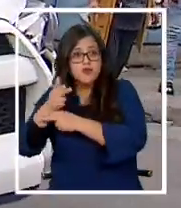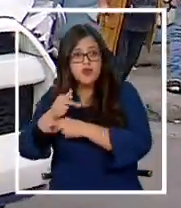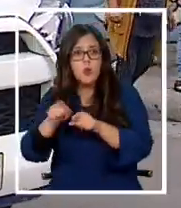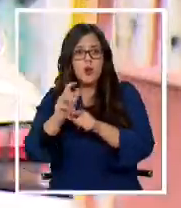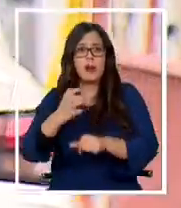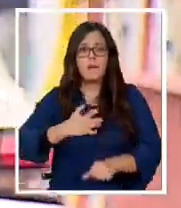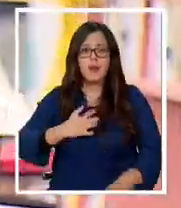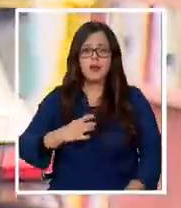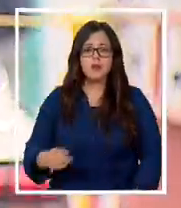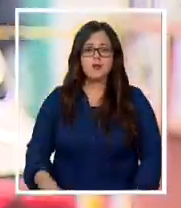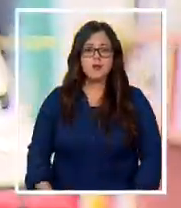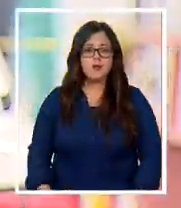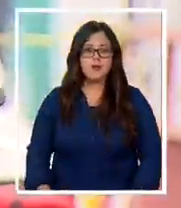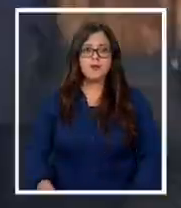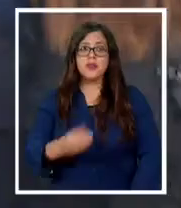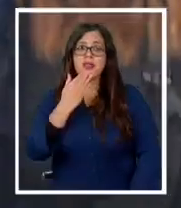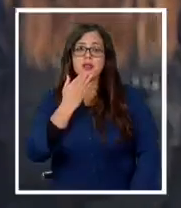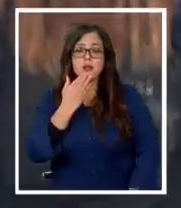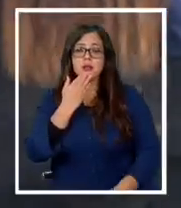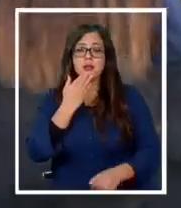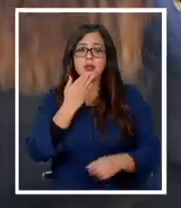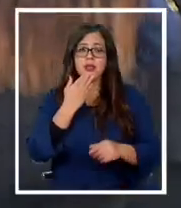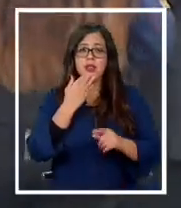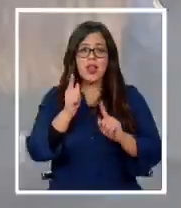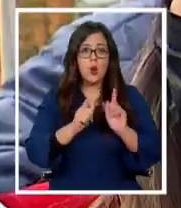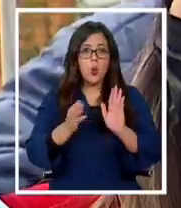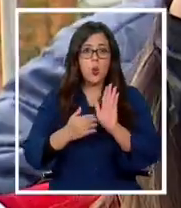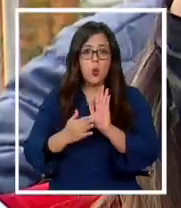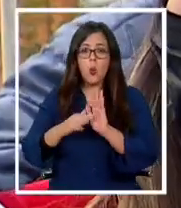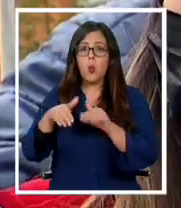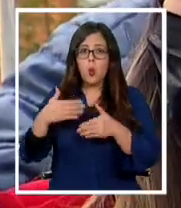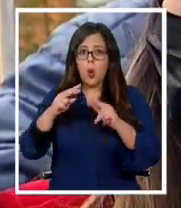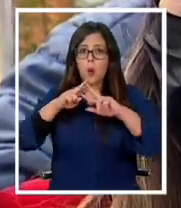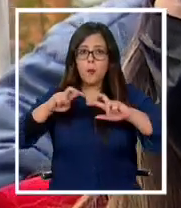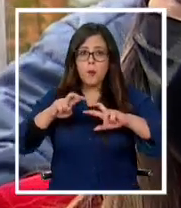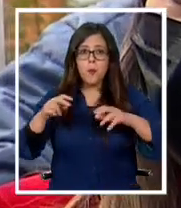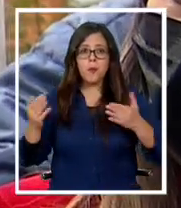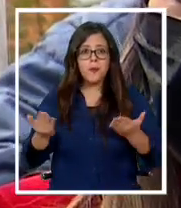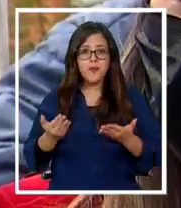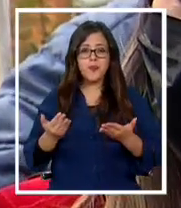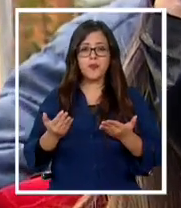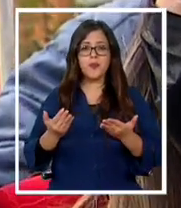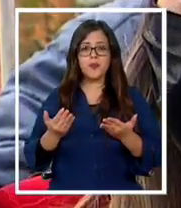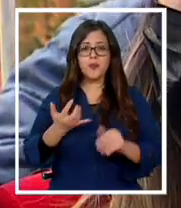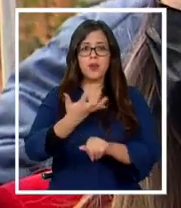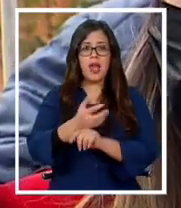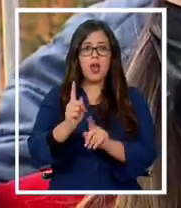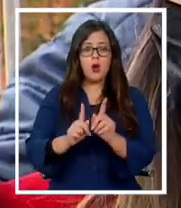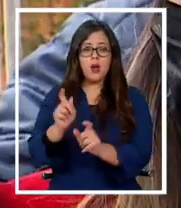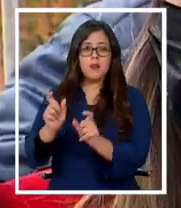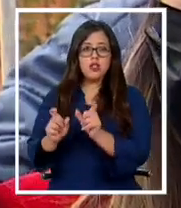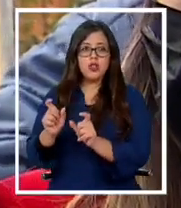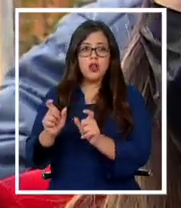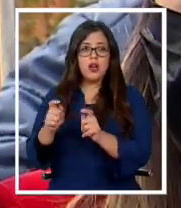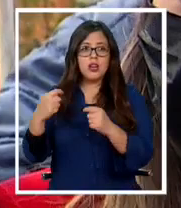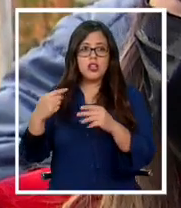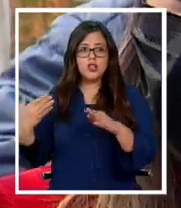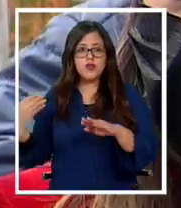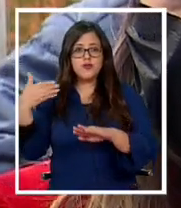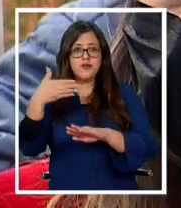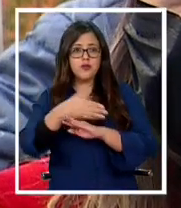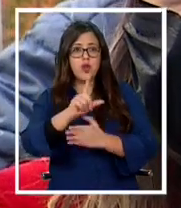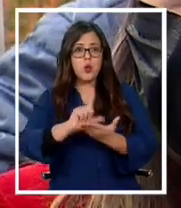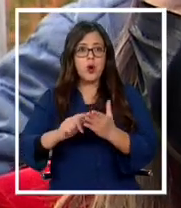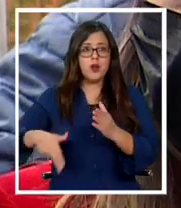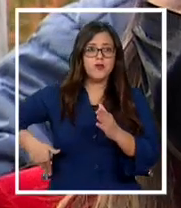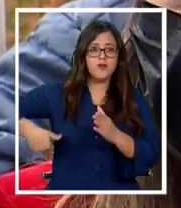temor. También hay antecedentes, y eso se está trabajando, que efectivamente habrían algunas personas que habrían intentado llegar hasta este lugar